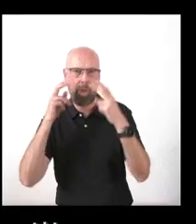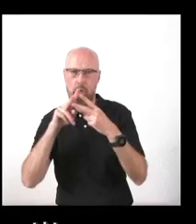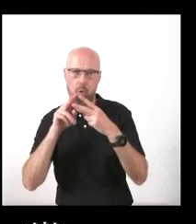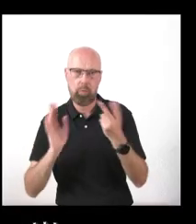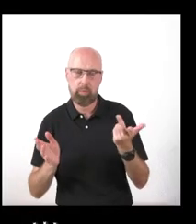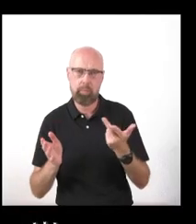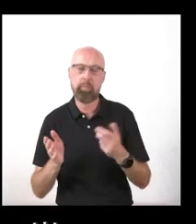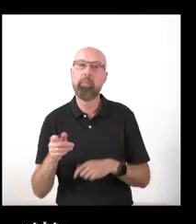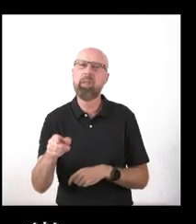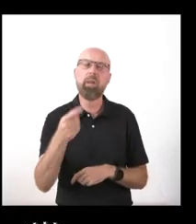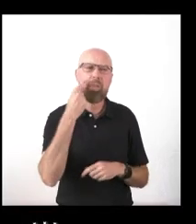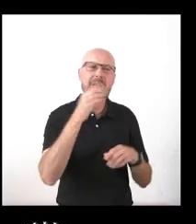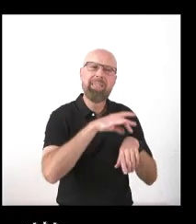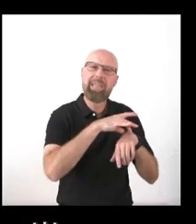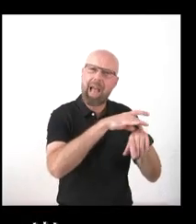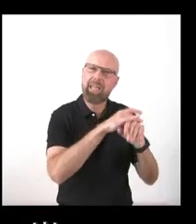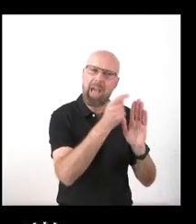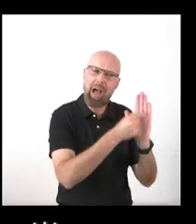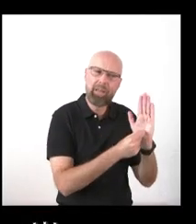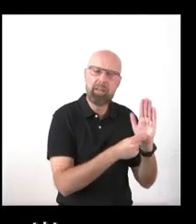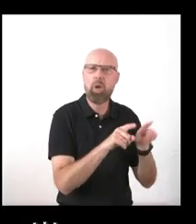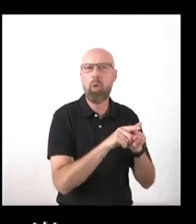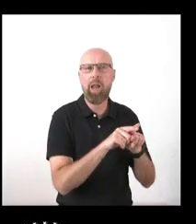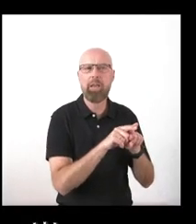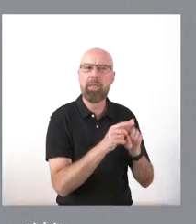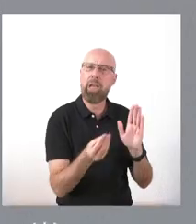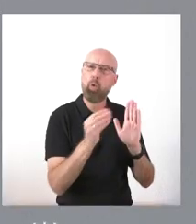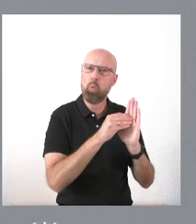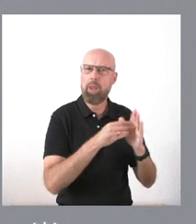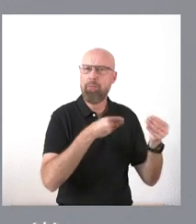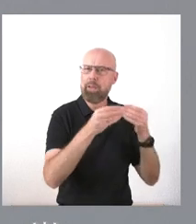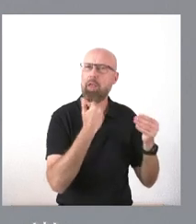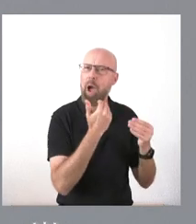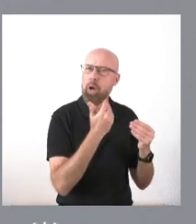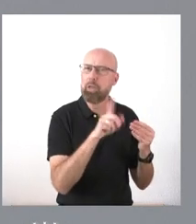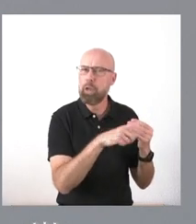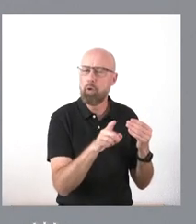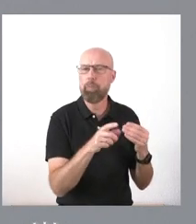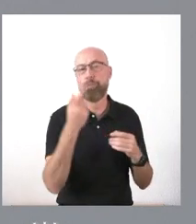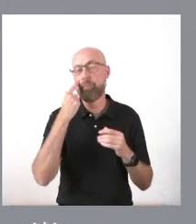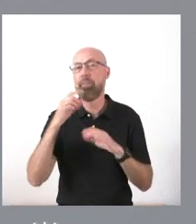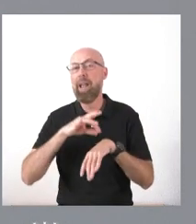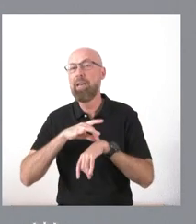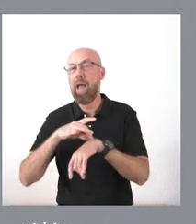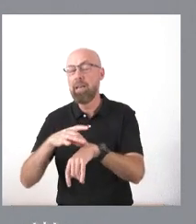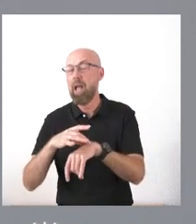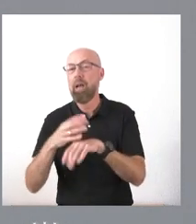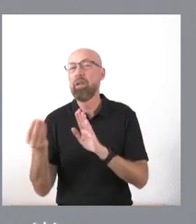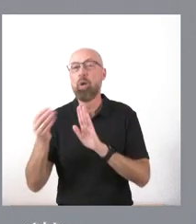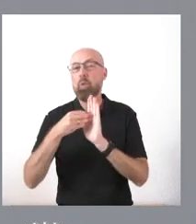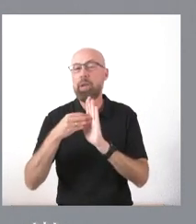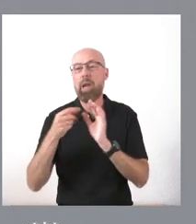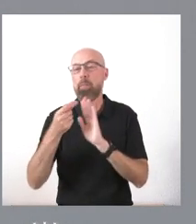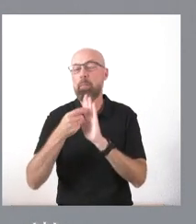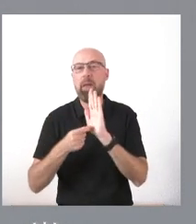flexibilización en la línea de lo que incluía la orden en esta guía incluiremos las medidas que se determinen por